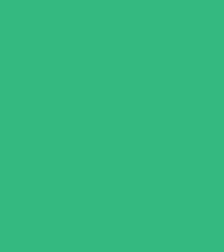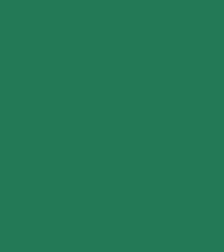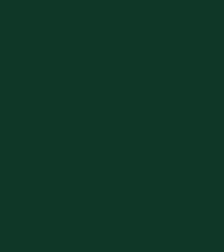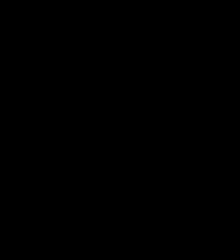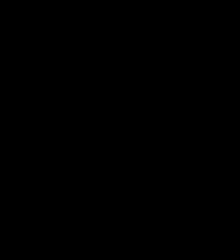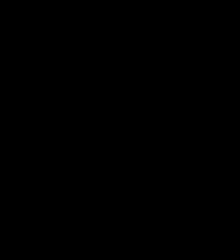bien